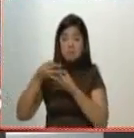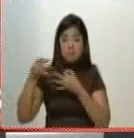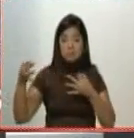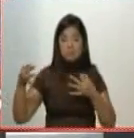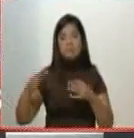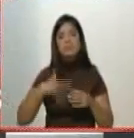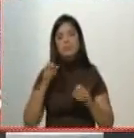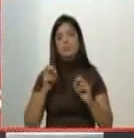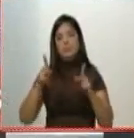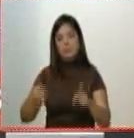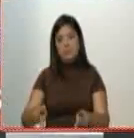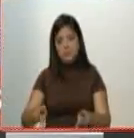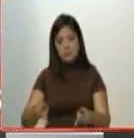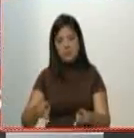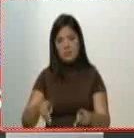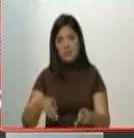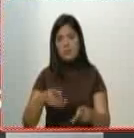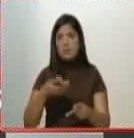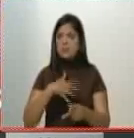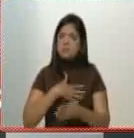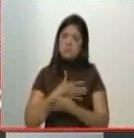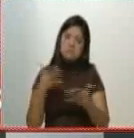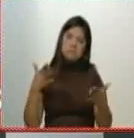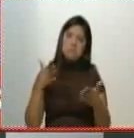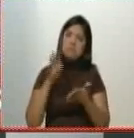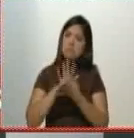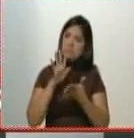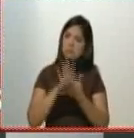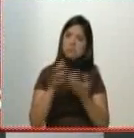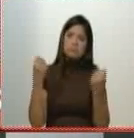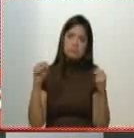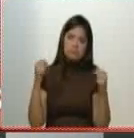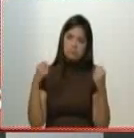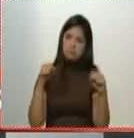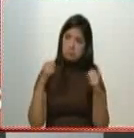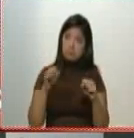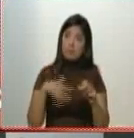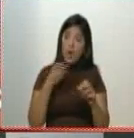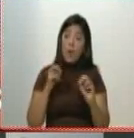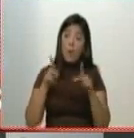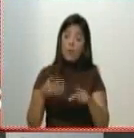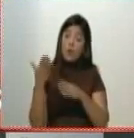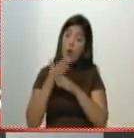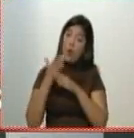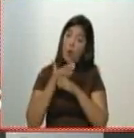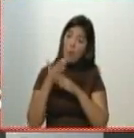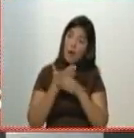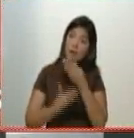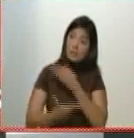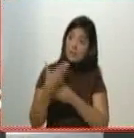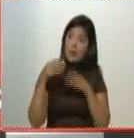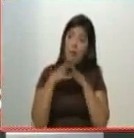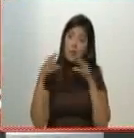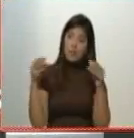dar la oportunidad para que lo hagan con amplitud, con dignidad, para que además tengan la oportunidad de compartir unos con otros y para que de esta manera